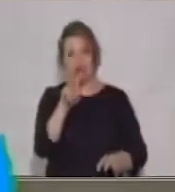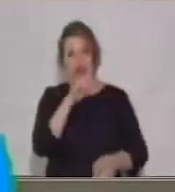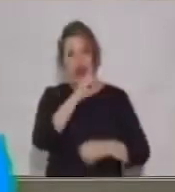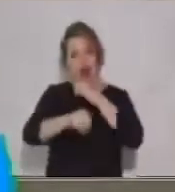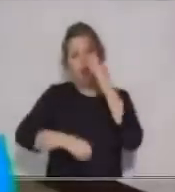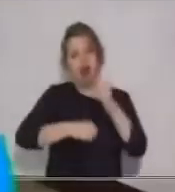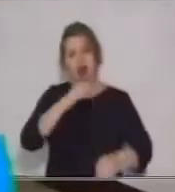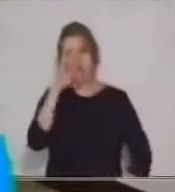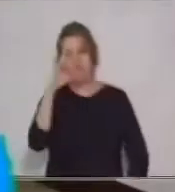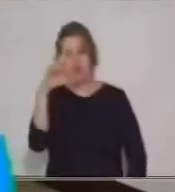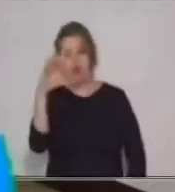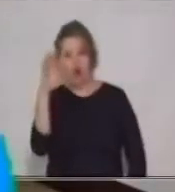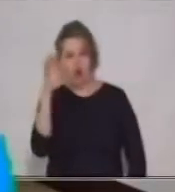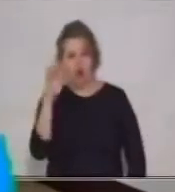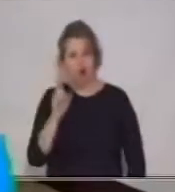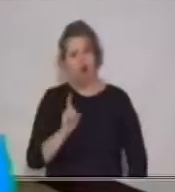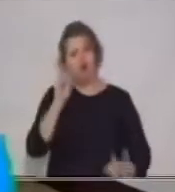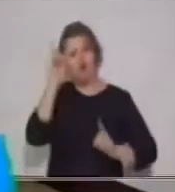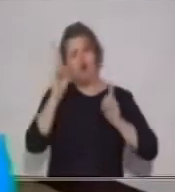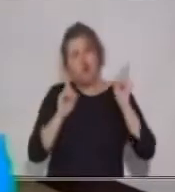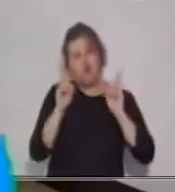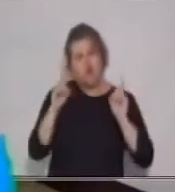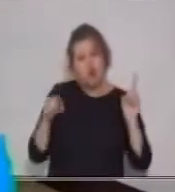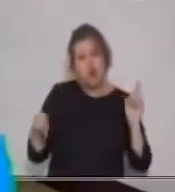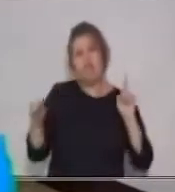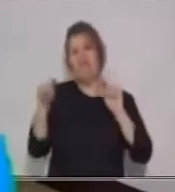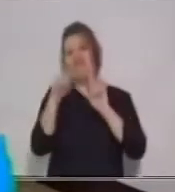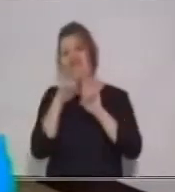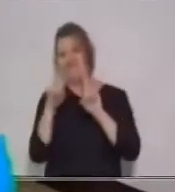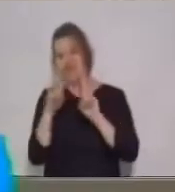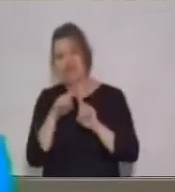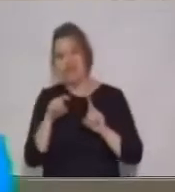¿Qué coordenadas tiene ese foco? Está en X menos 2